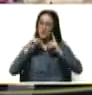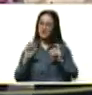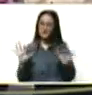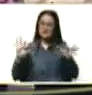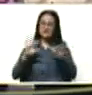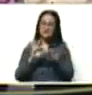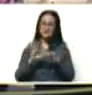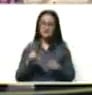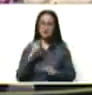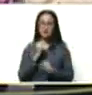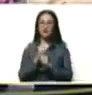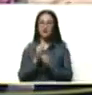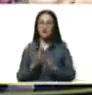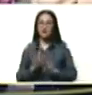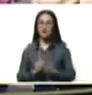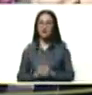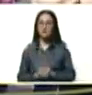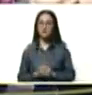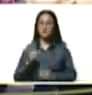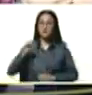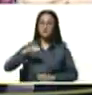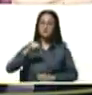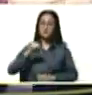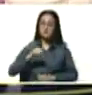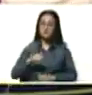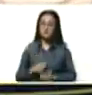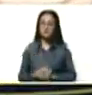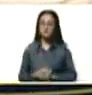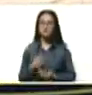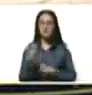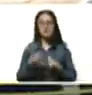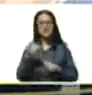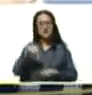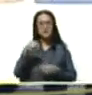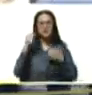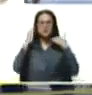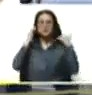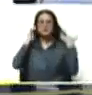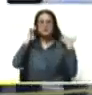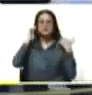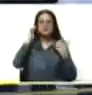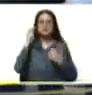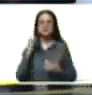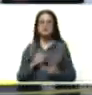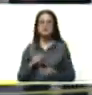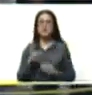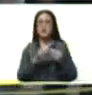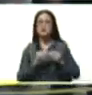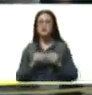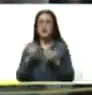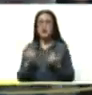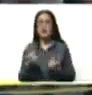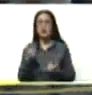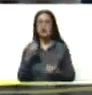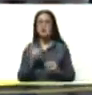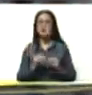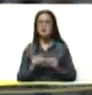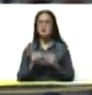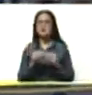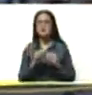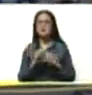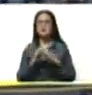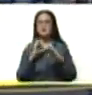los trabajadores. Es así, presidente. ¿Y qué han hecho? Cuéntame, hoy aquí tenemos un tren en fase de recuperación. Es lo primero que le